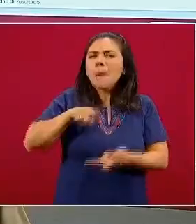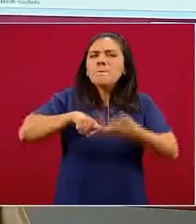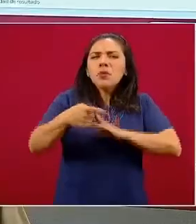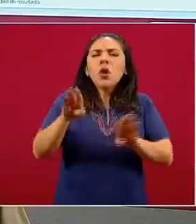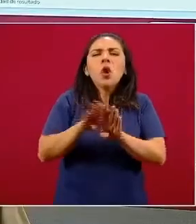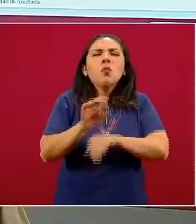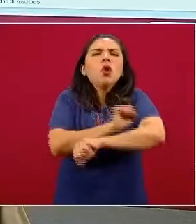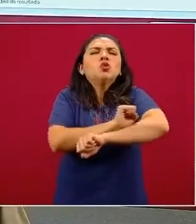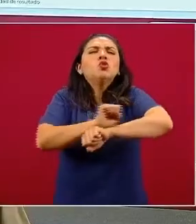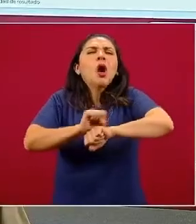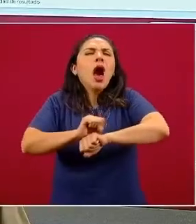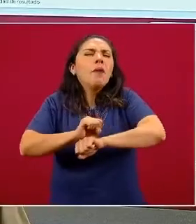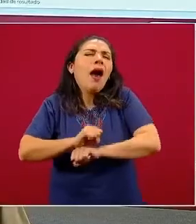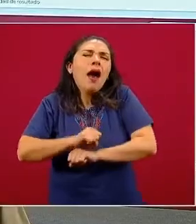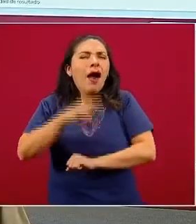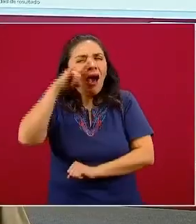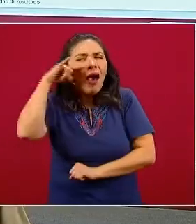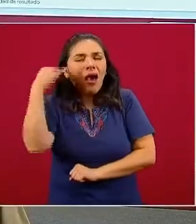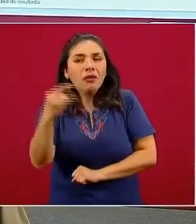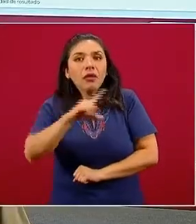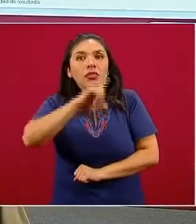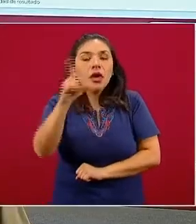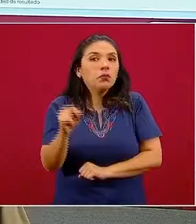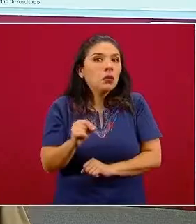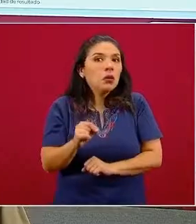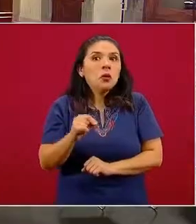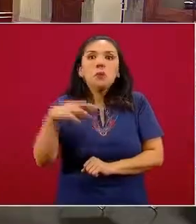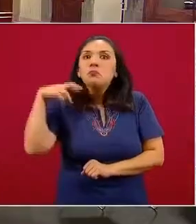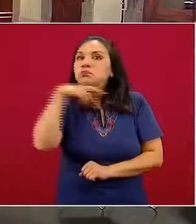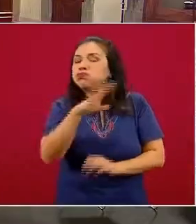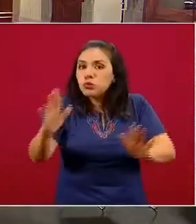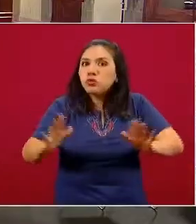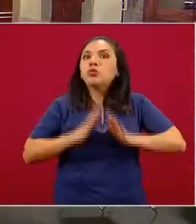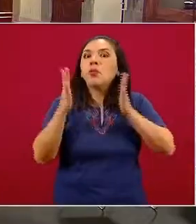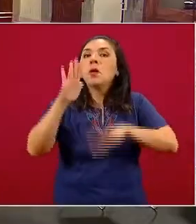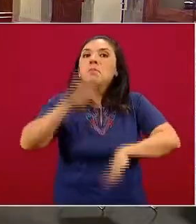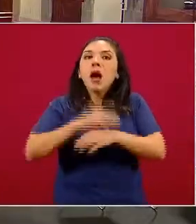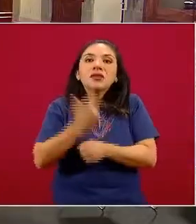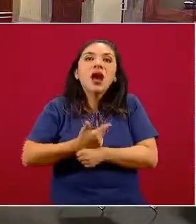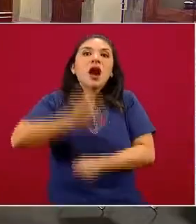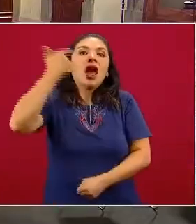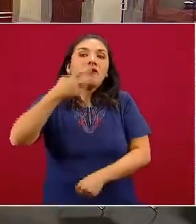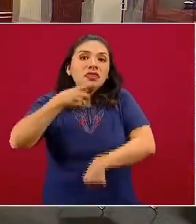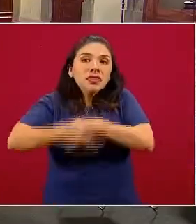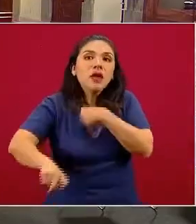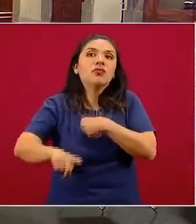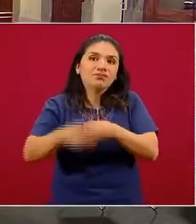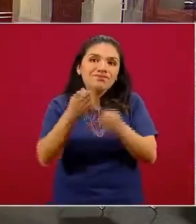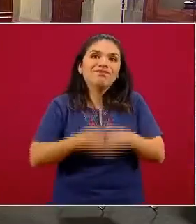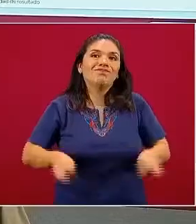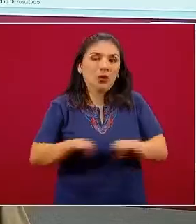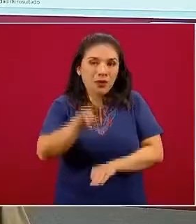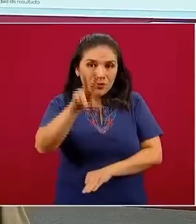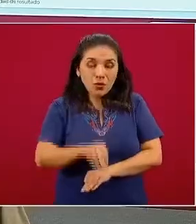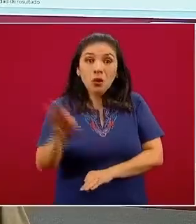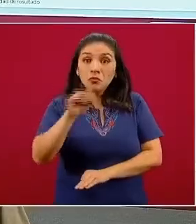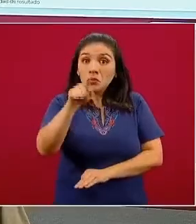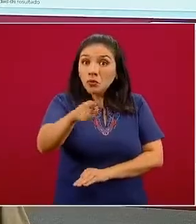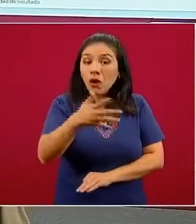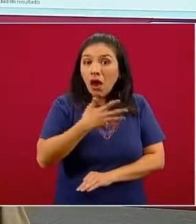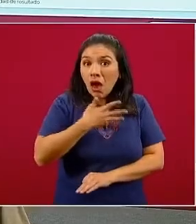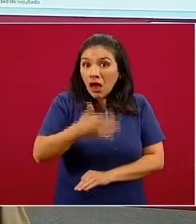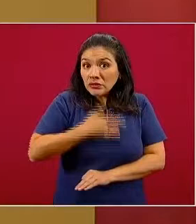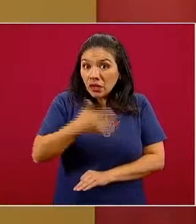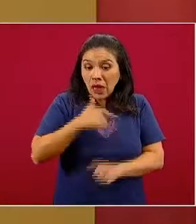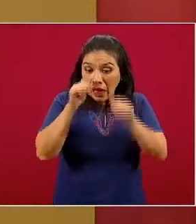como una enfermedad leve y nos puede sorprender porque puede causar un daño muy importante. Si usted